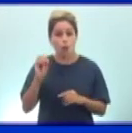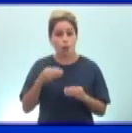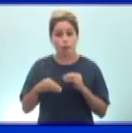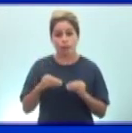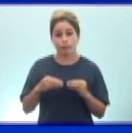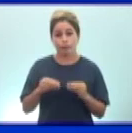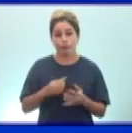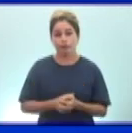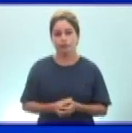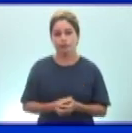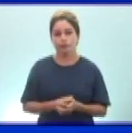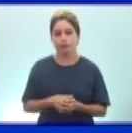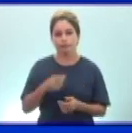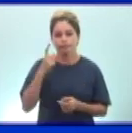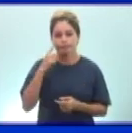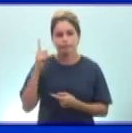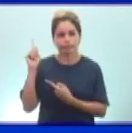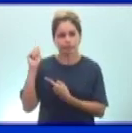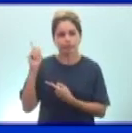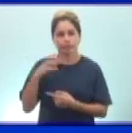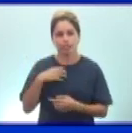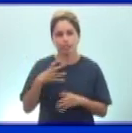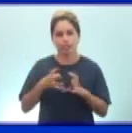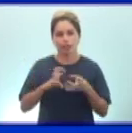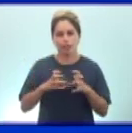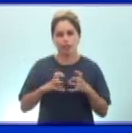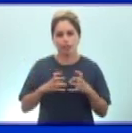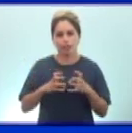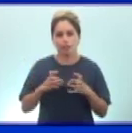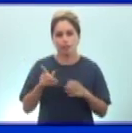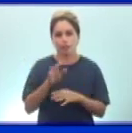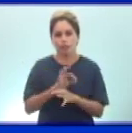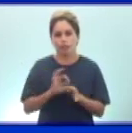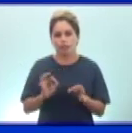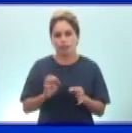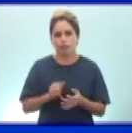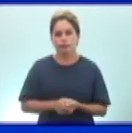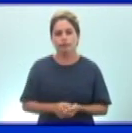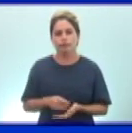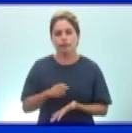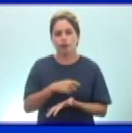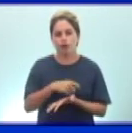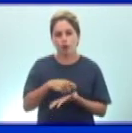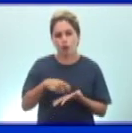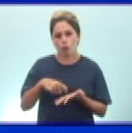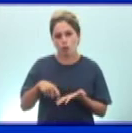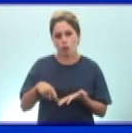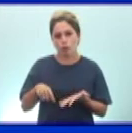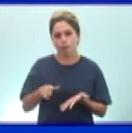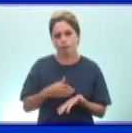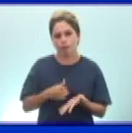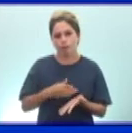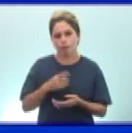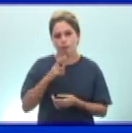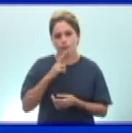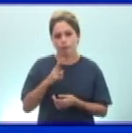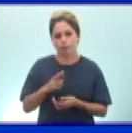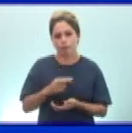el tetrafósforo y ahí tienen la fórmula de su sustancia simple. Le daremos un breve tiempo para que verifiquen las